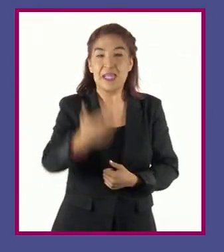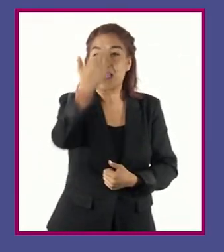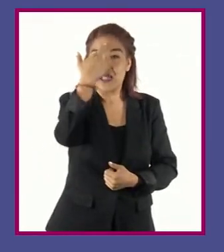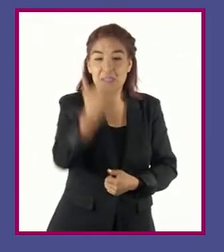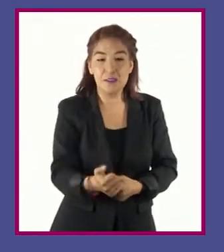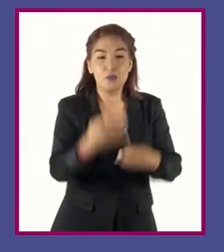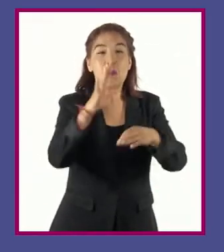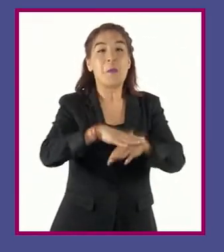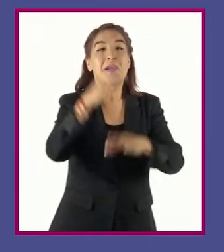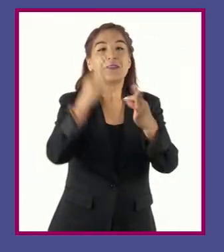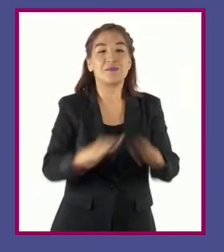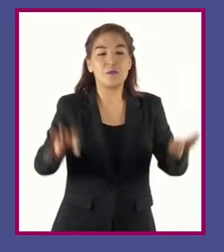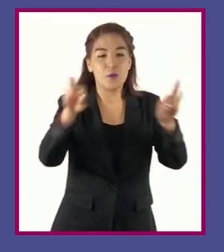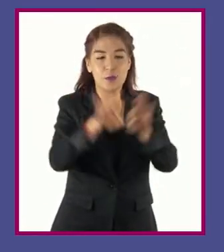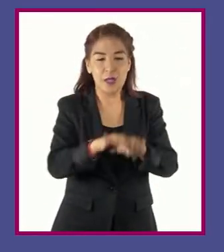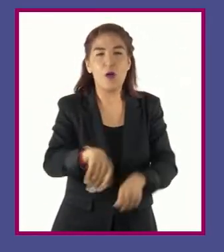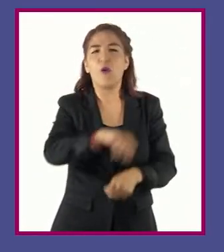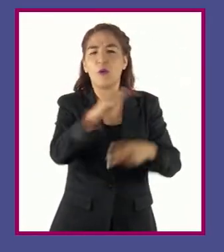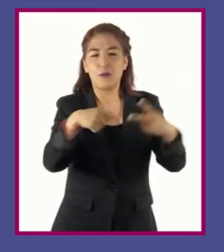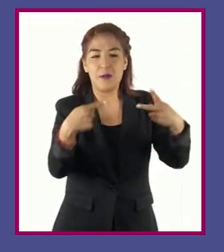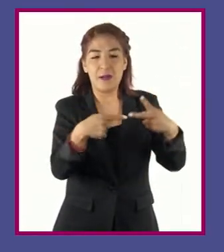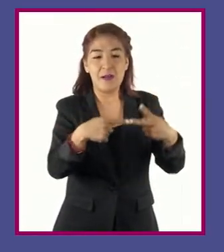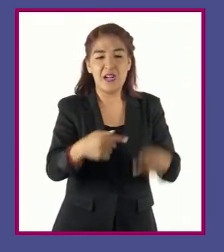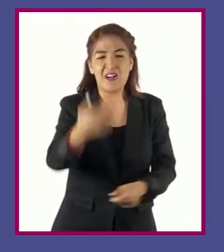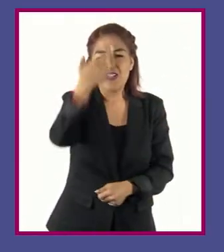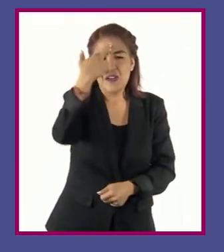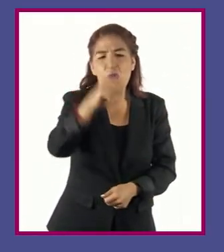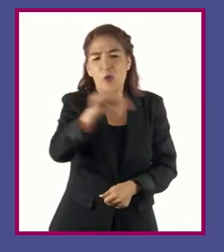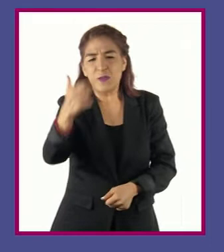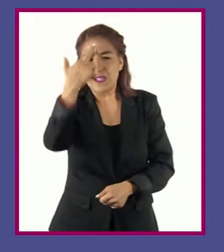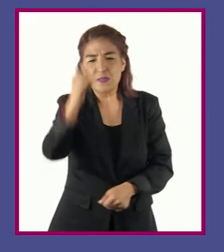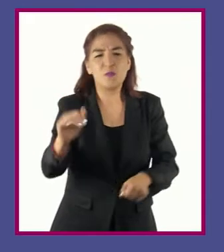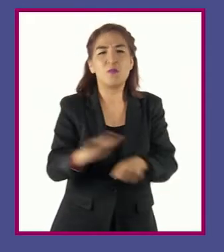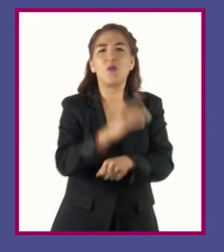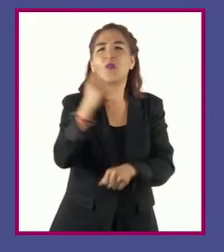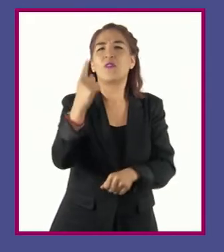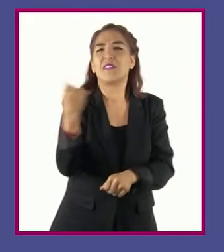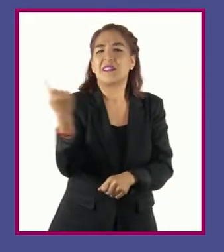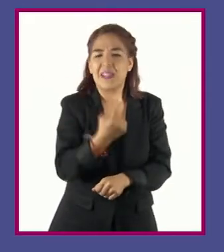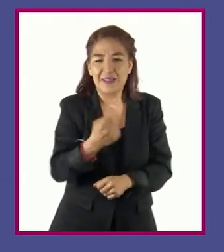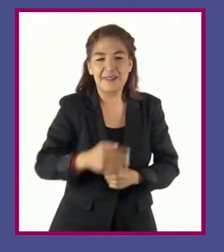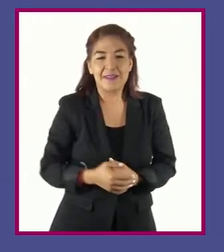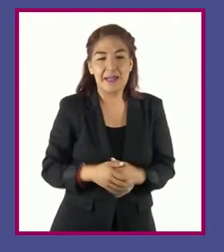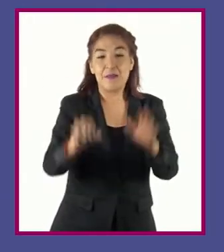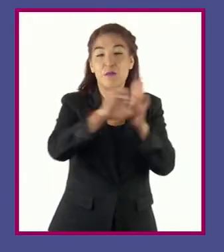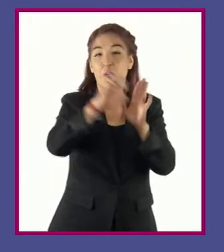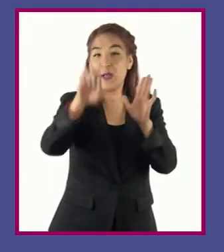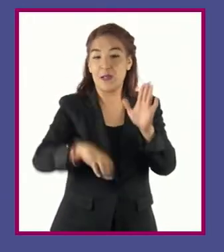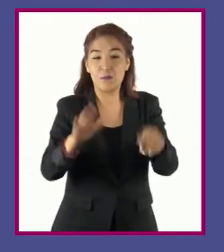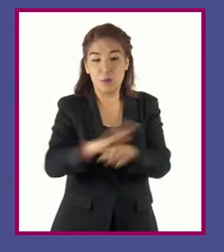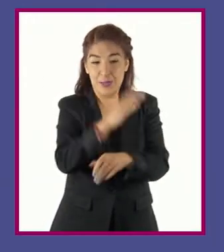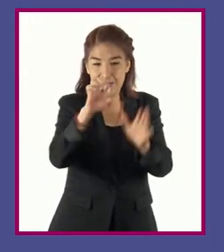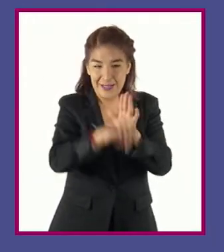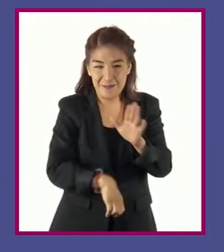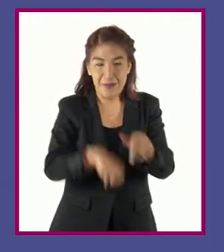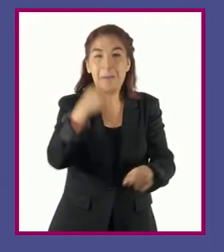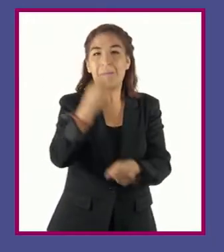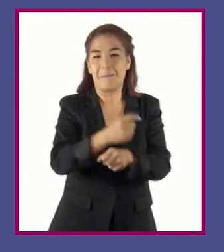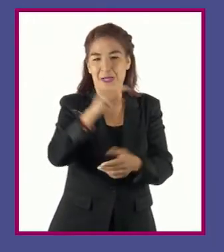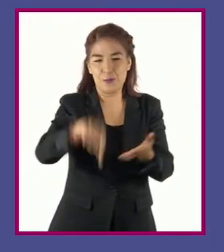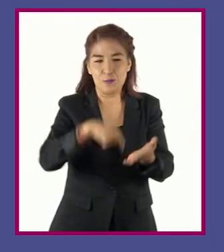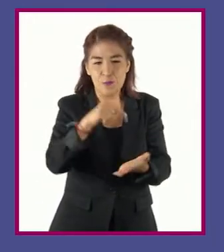más importante, otra razón por la que, por ejemplo, en primer lugar,